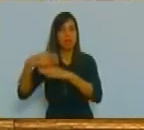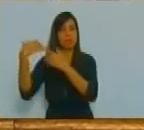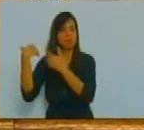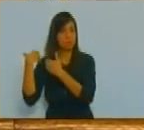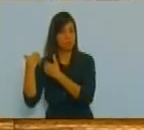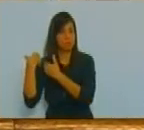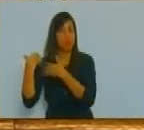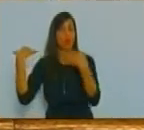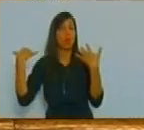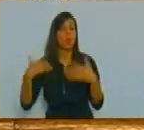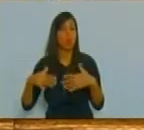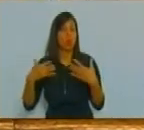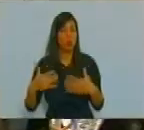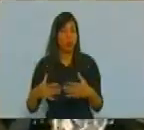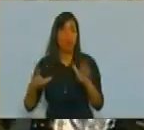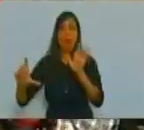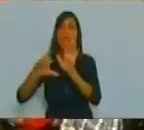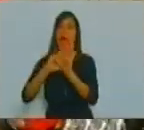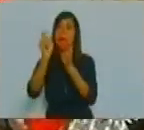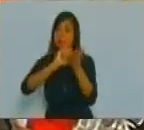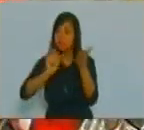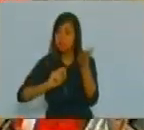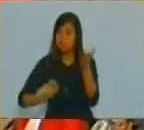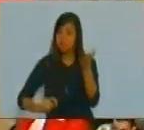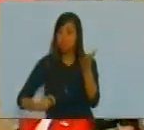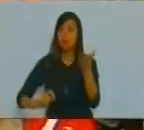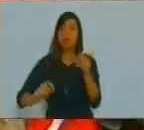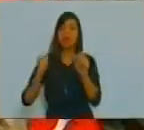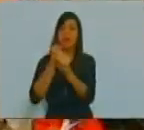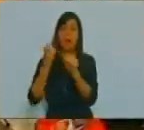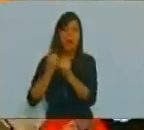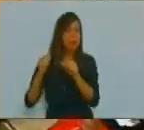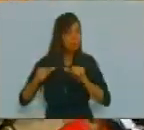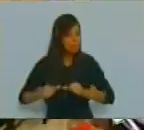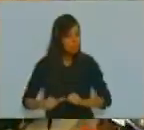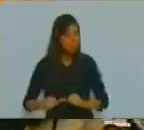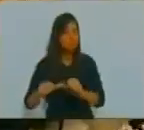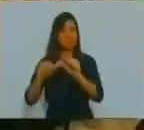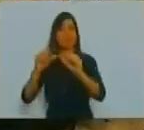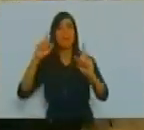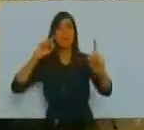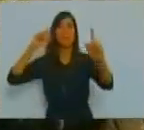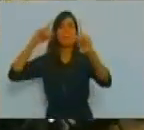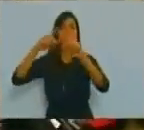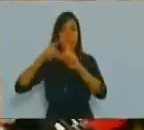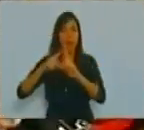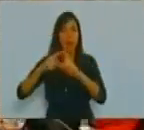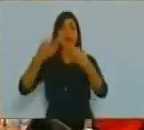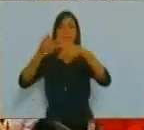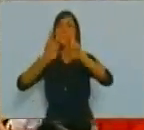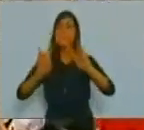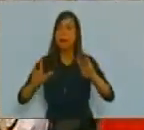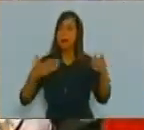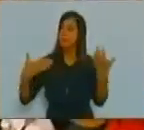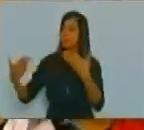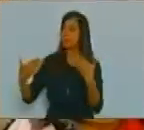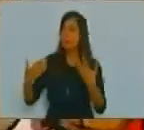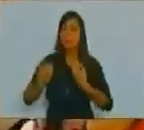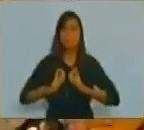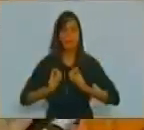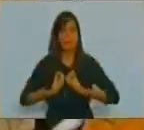remite solamente a una ley en el trabajo constante y permanente por lograr una verdadera convivencia pacífica